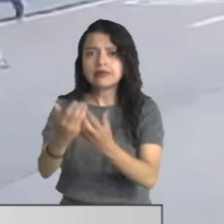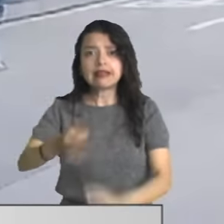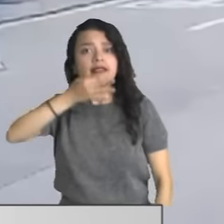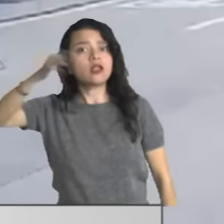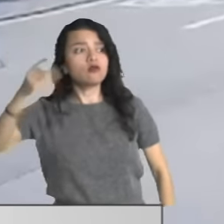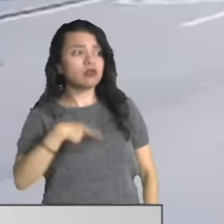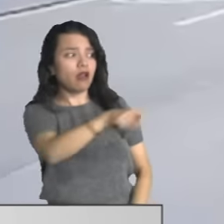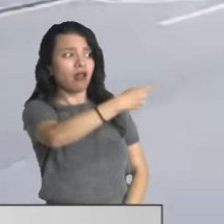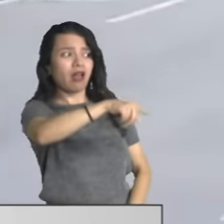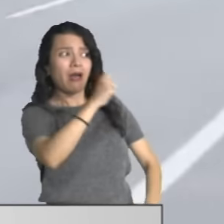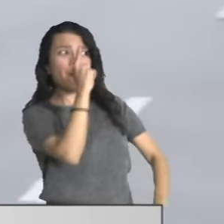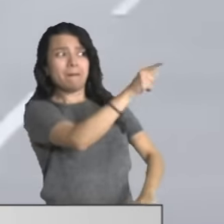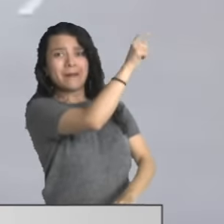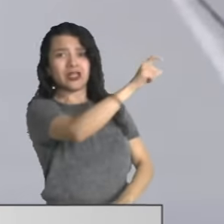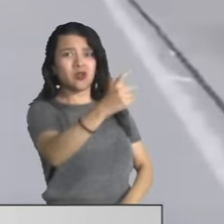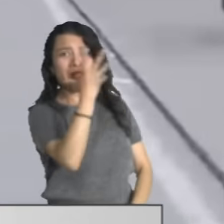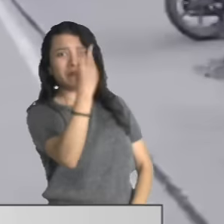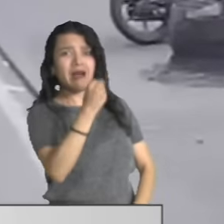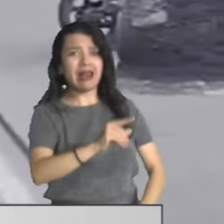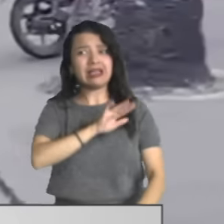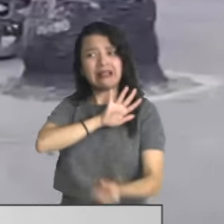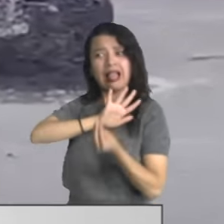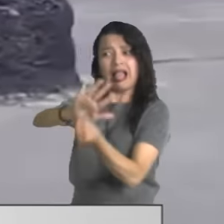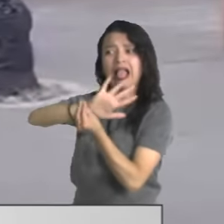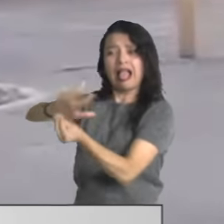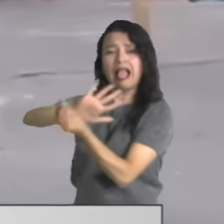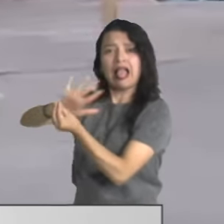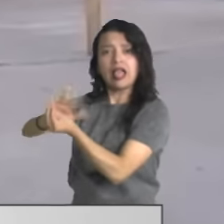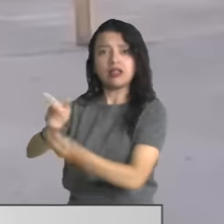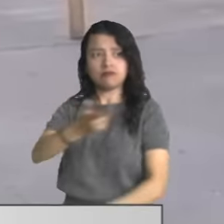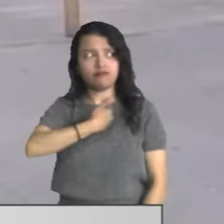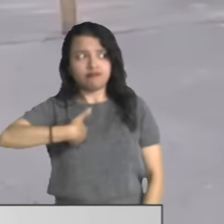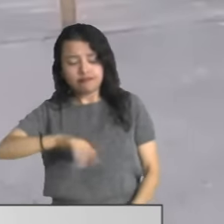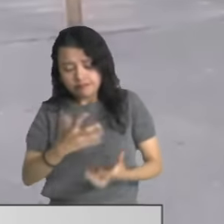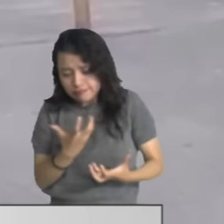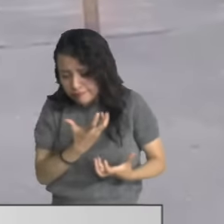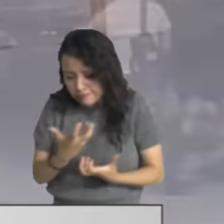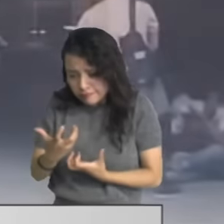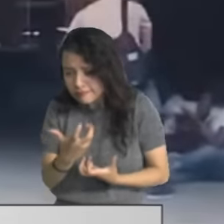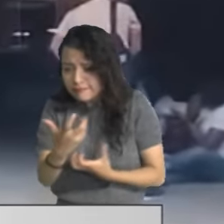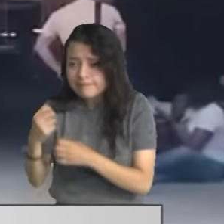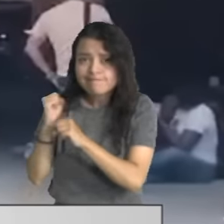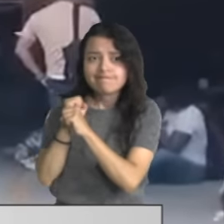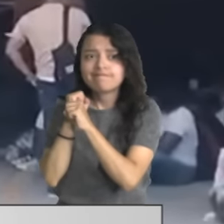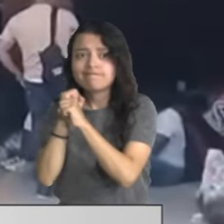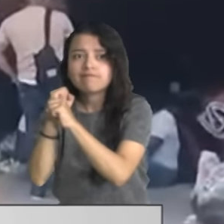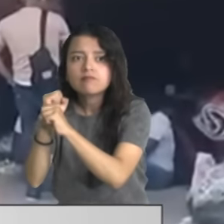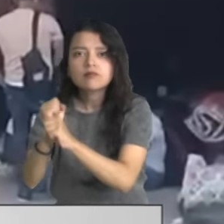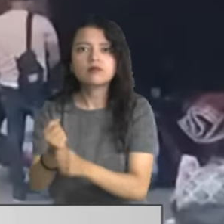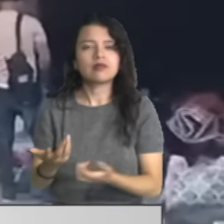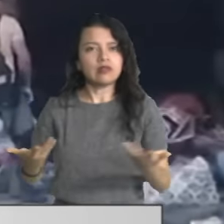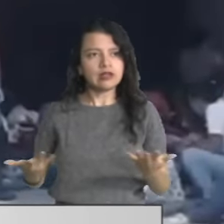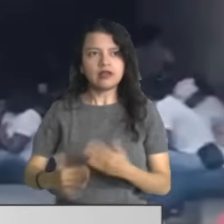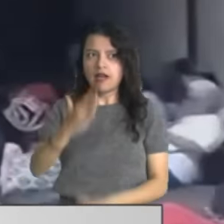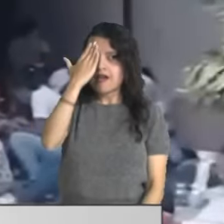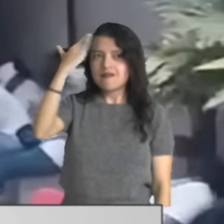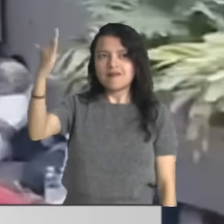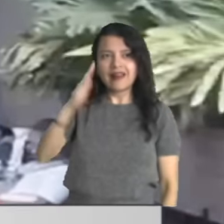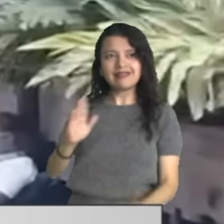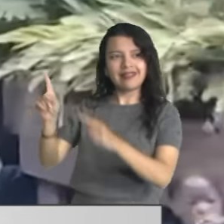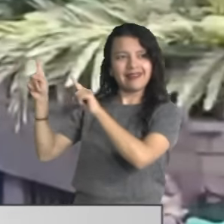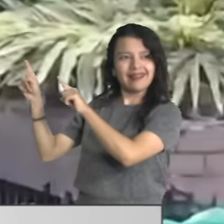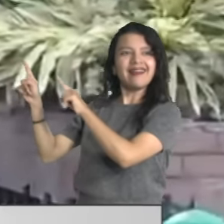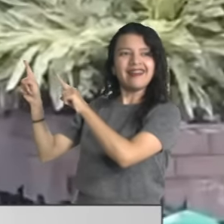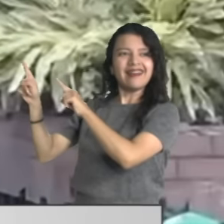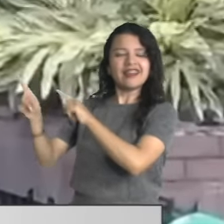sus territorios y exigen una reunión urgente con el alcalde Alejandro Eder para dar a conocer sus requerimientos. Por el momento aseguran que la